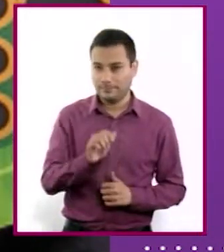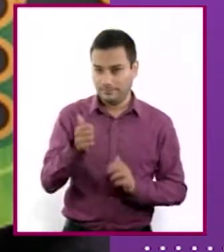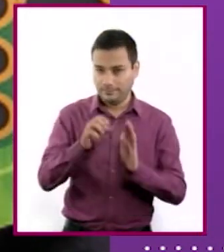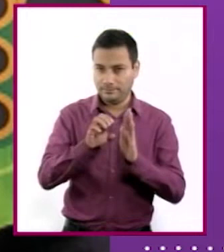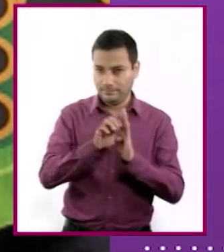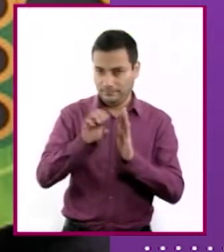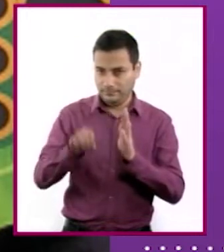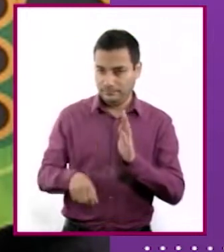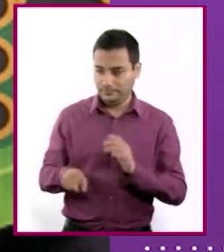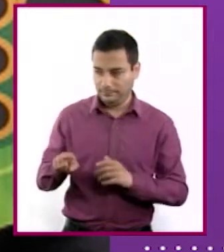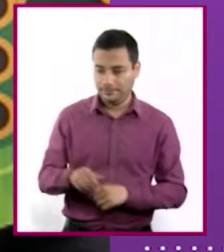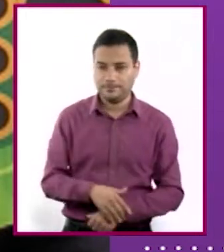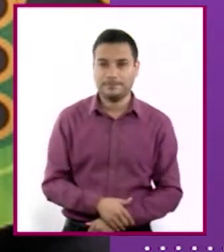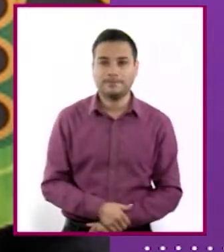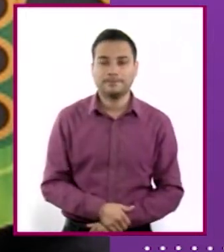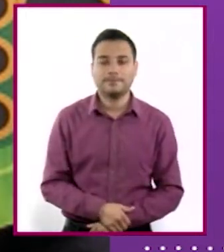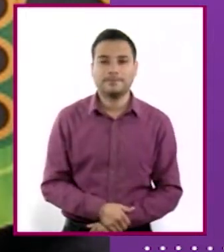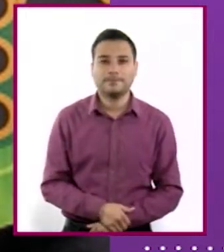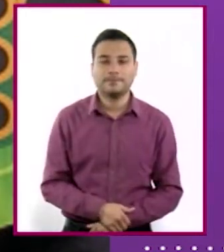Organize.